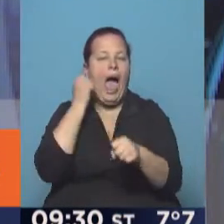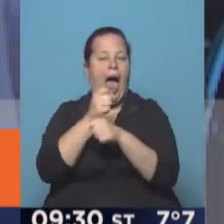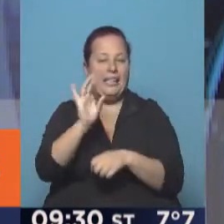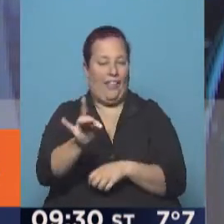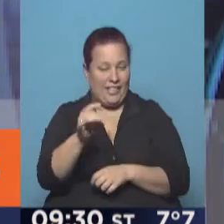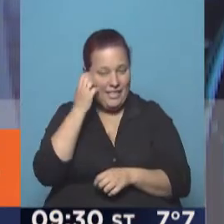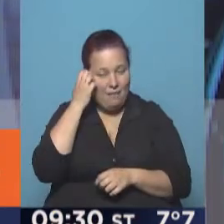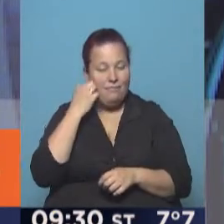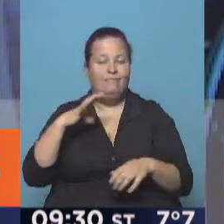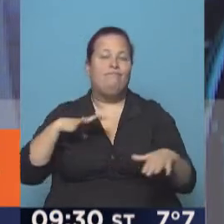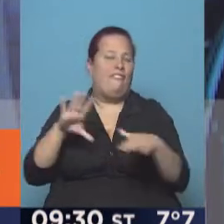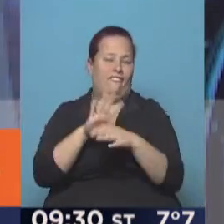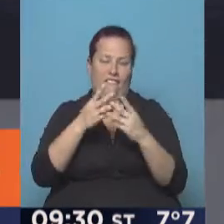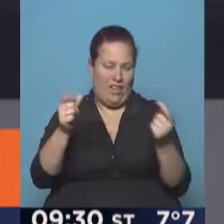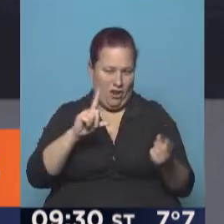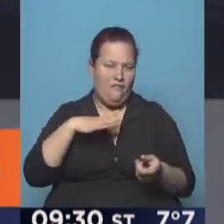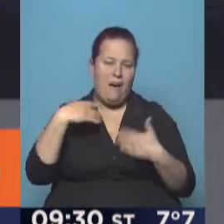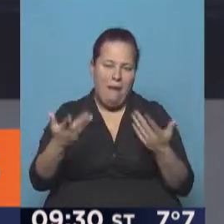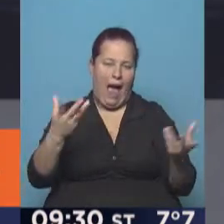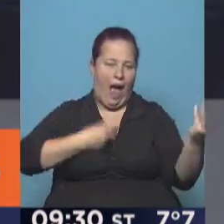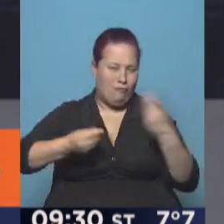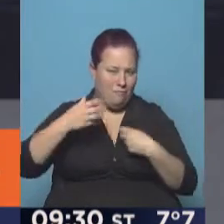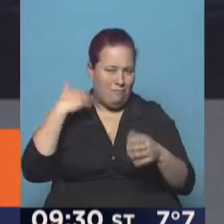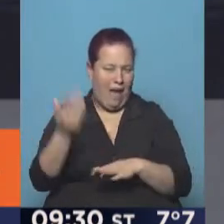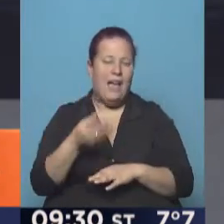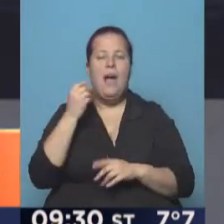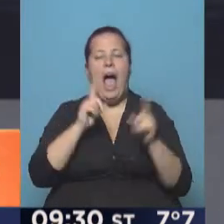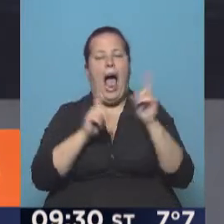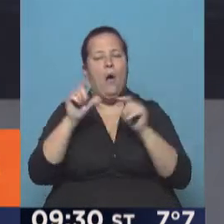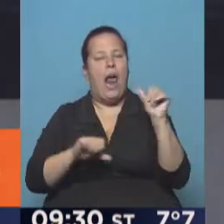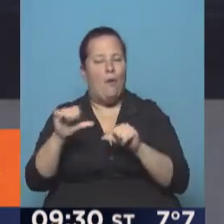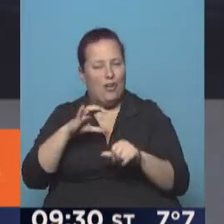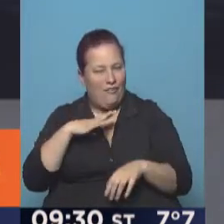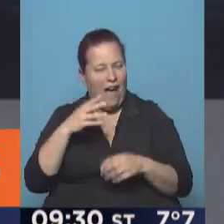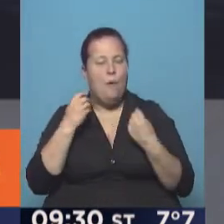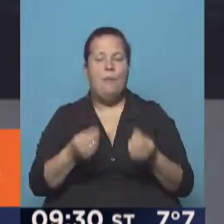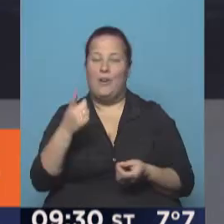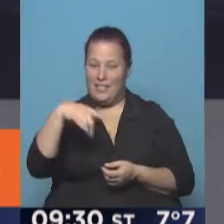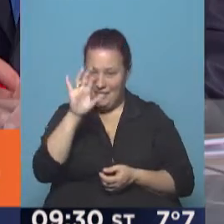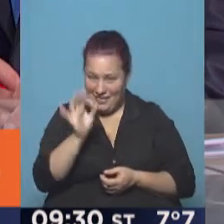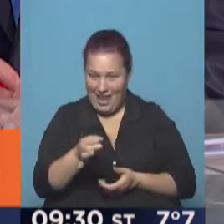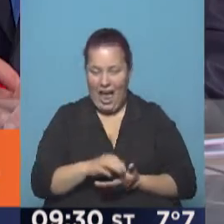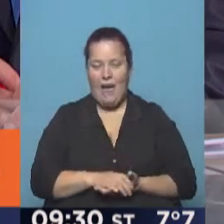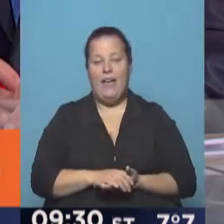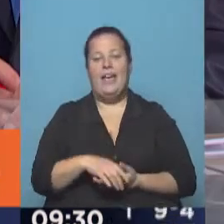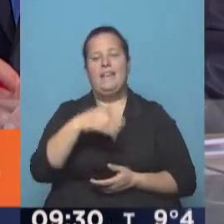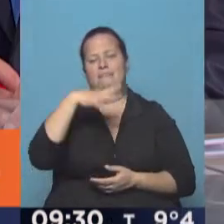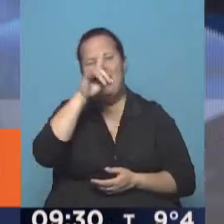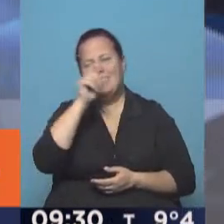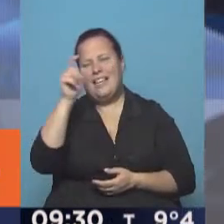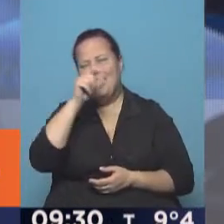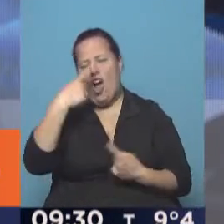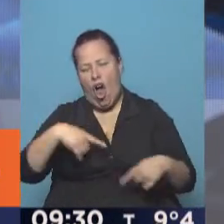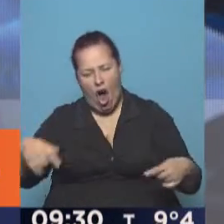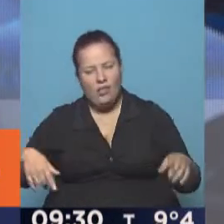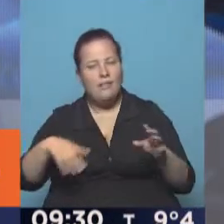año. Todavía no está terminado, necesitamos más colaboración, sobre todo de algunos laboratorios, porque ustedes saben que si bien hay cientos y cientos de productos,